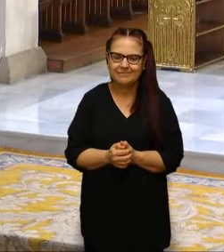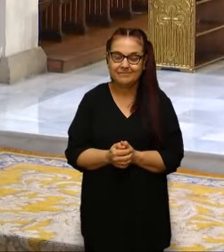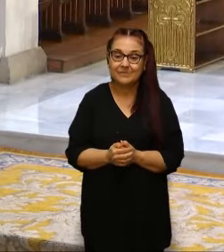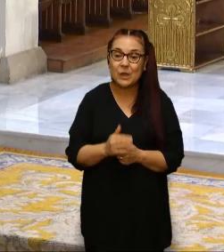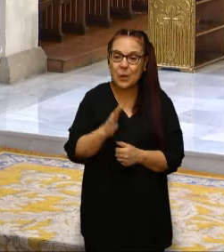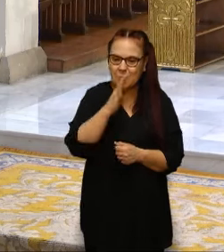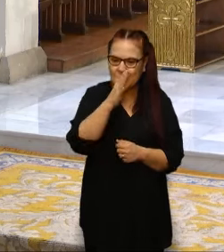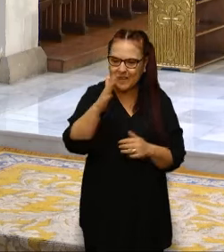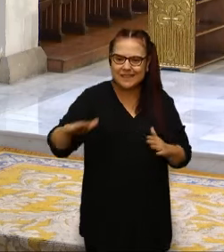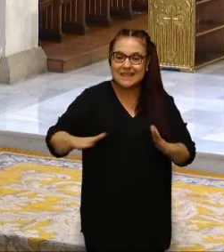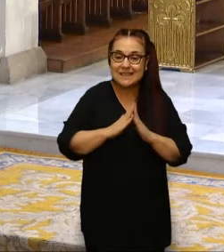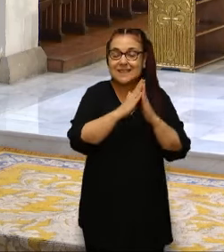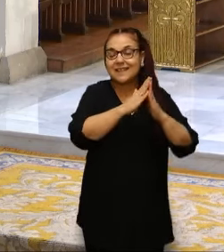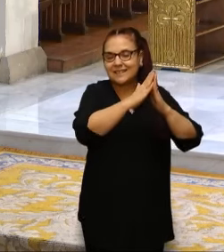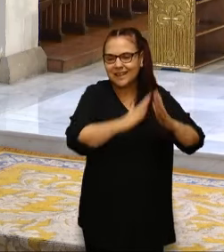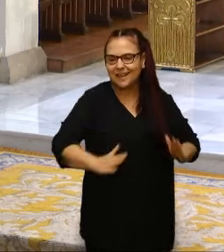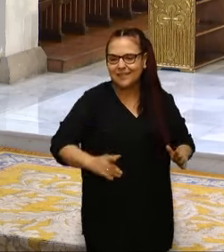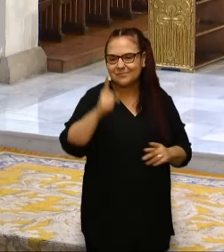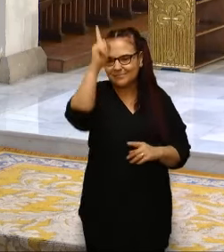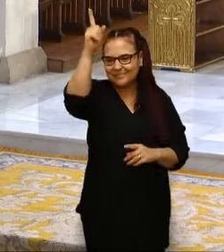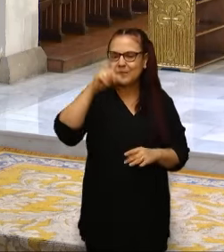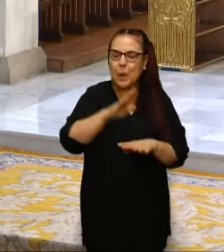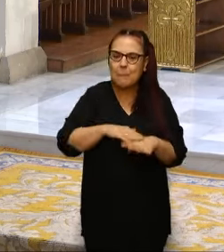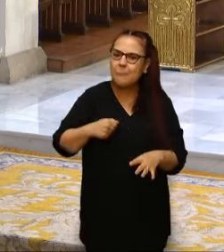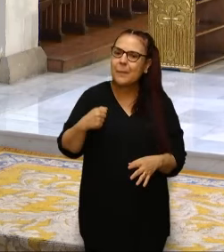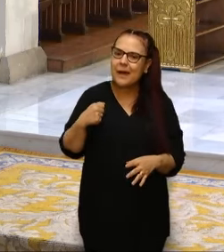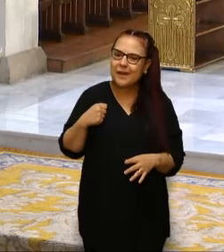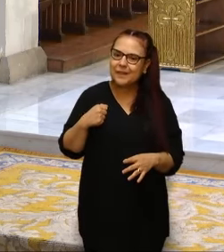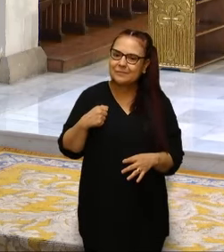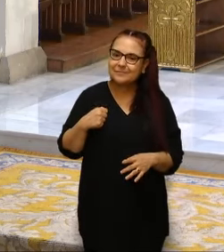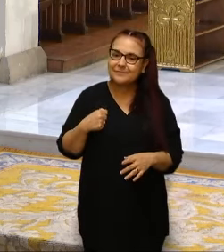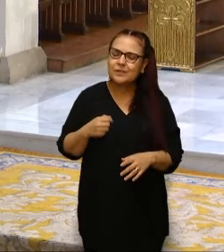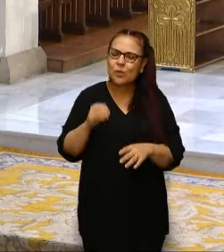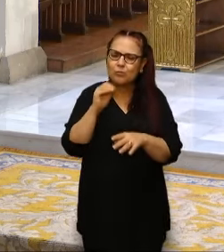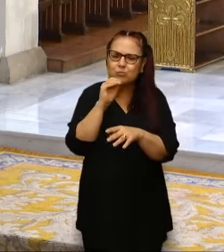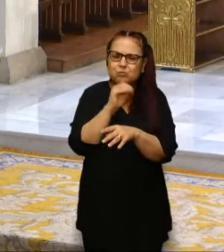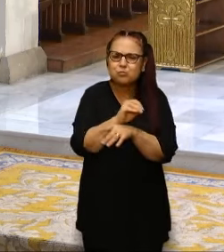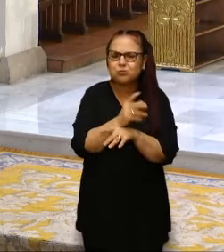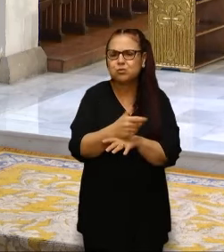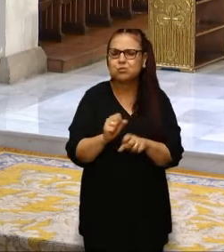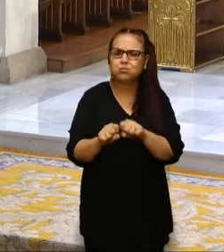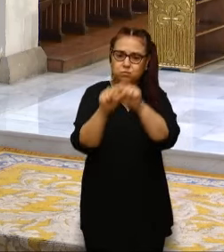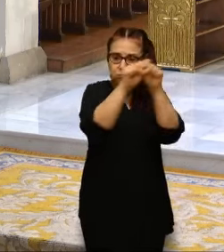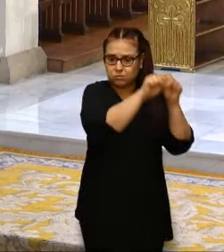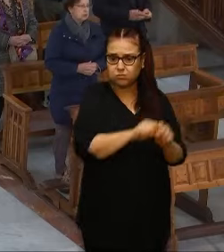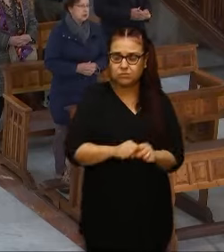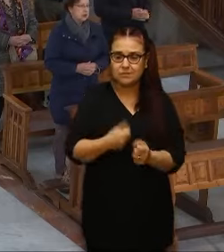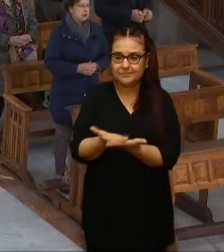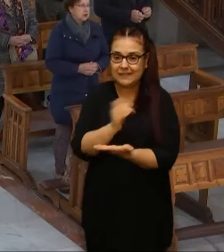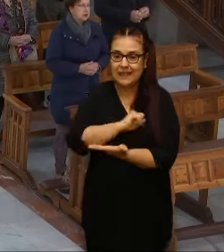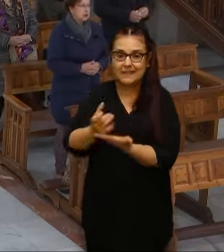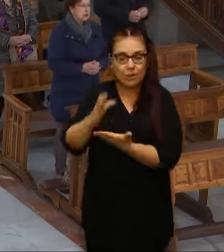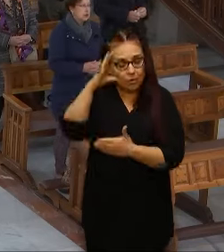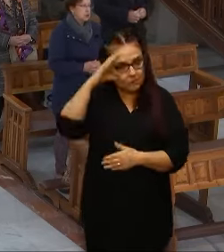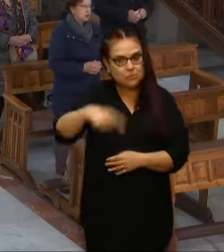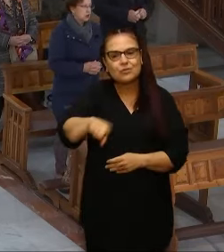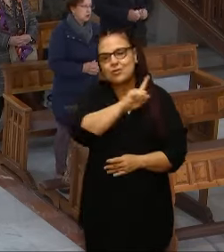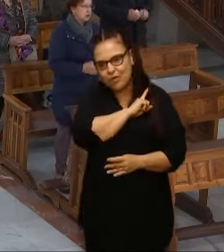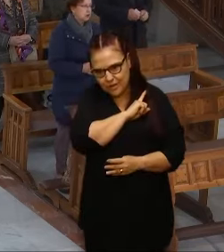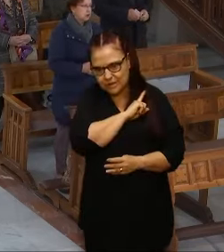Por la Santa Iglesia de Dios, para que se digne custodiarla y defenderla, roguemos al Señor.